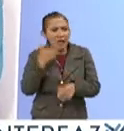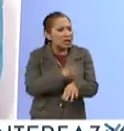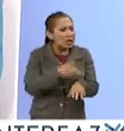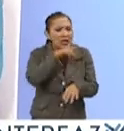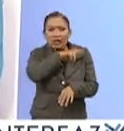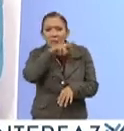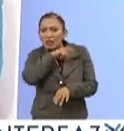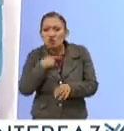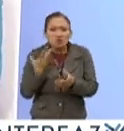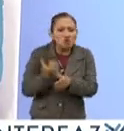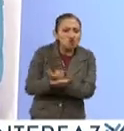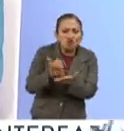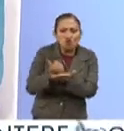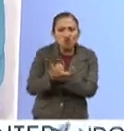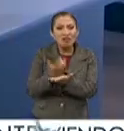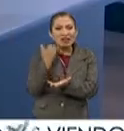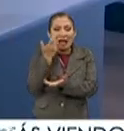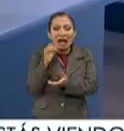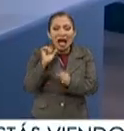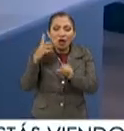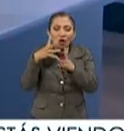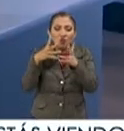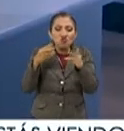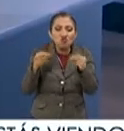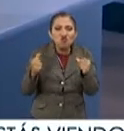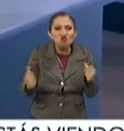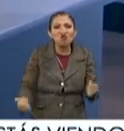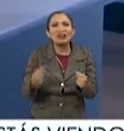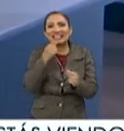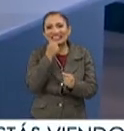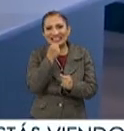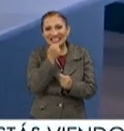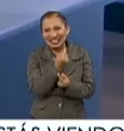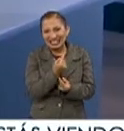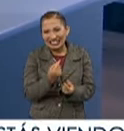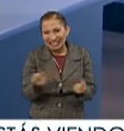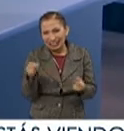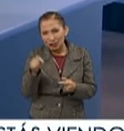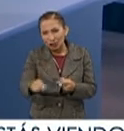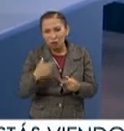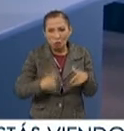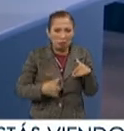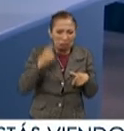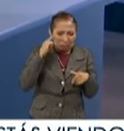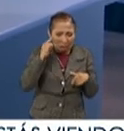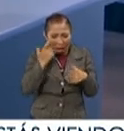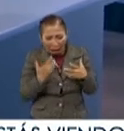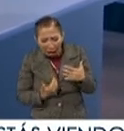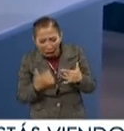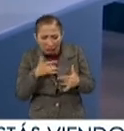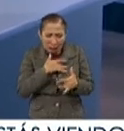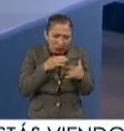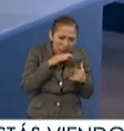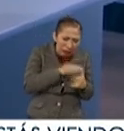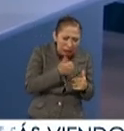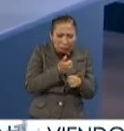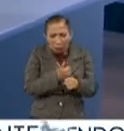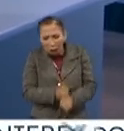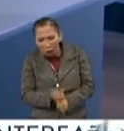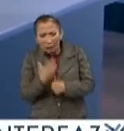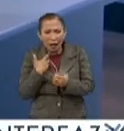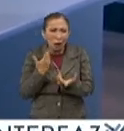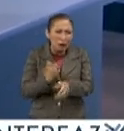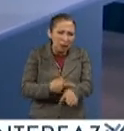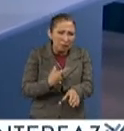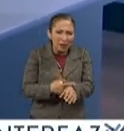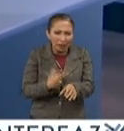soluciones rápidas, quieren algo que los saque, pues que saque a los niños de la molestia, de pues estar sufriendo con